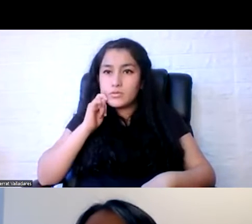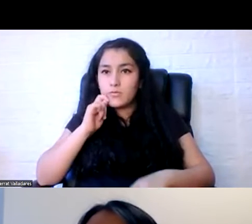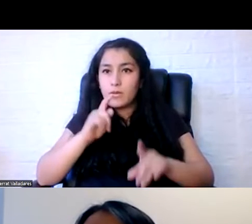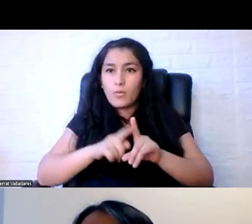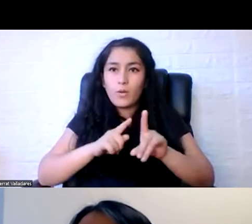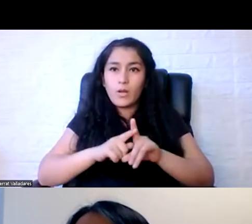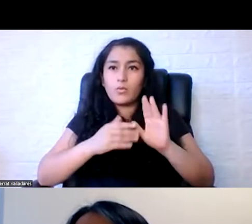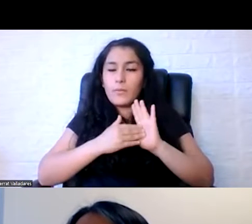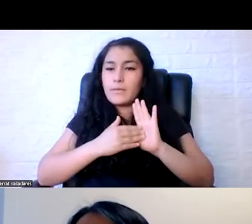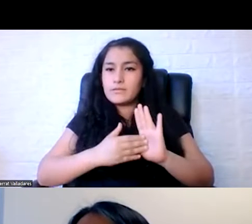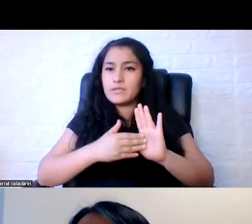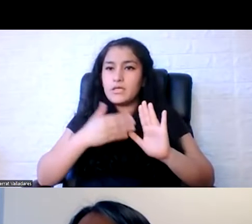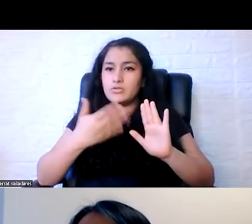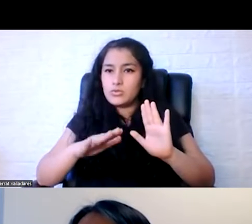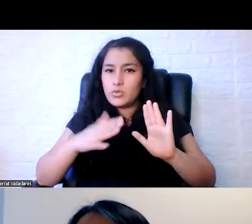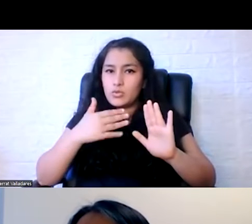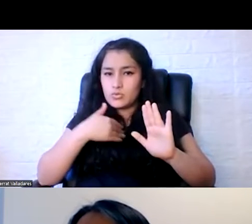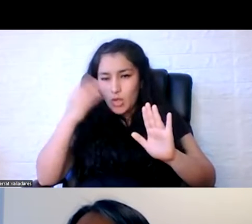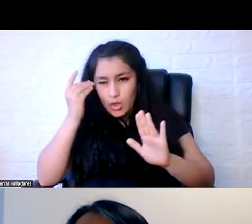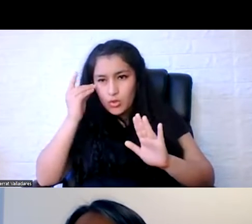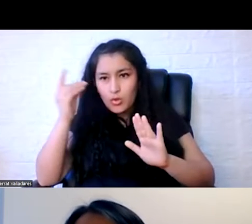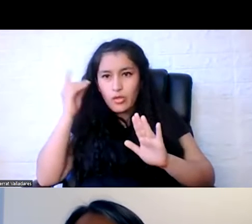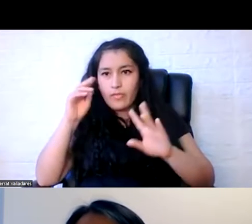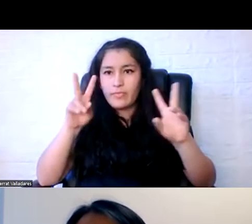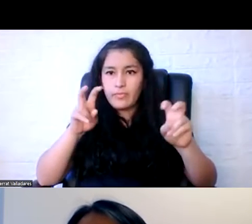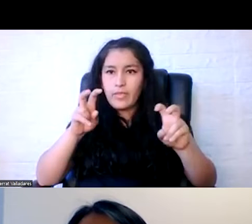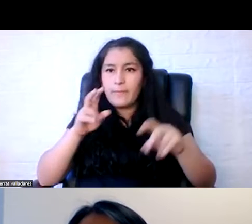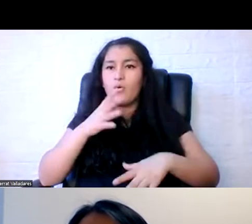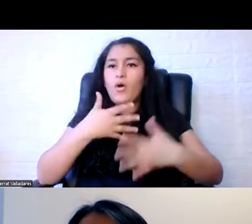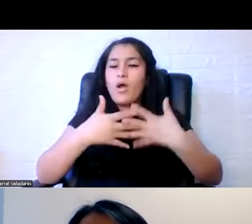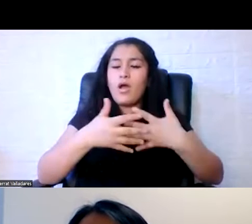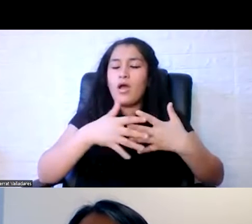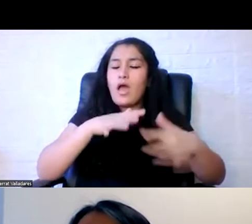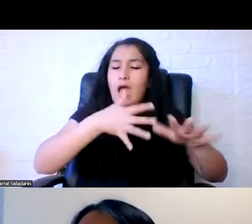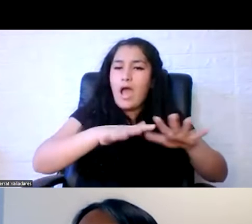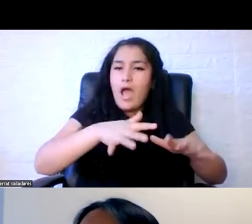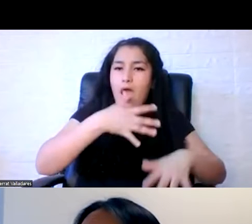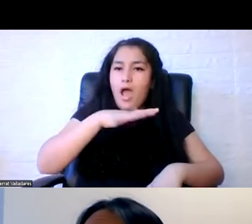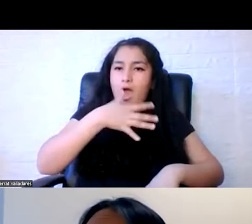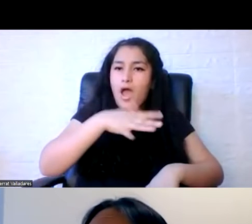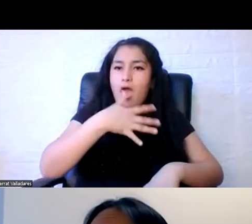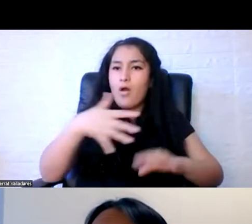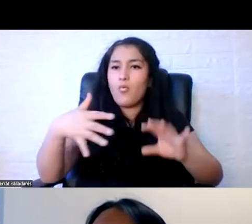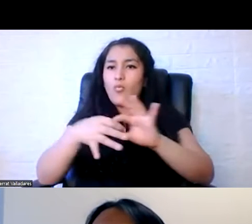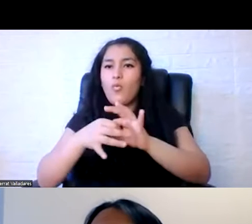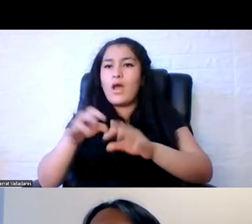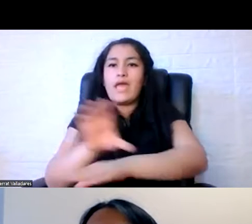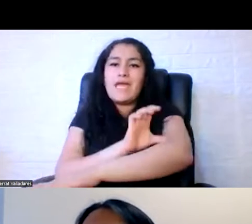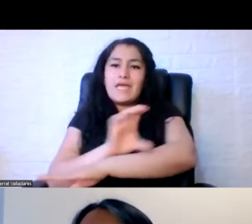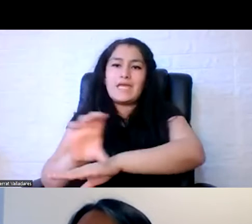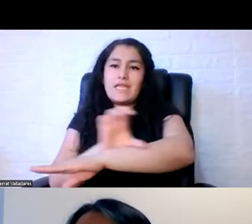publicación. En mi doctorado yo estudio asuntos hidroeléctricos en territorio mapuche, me interesa la energía como campo